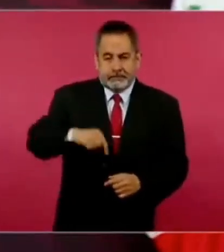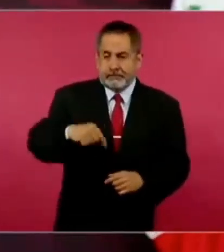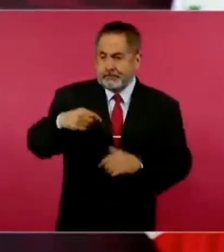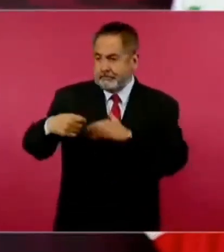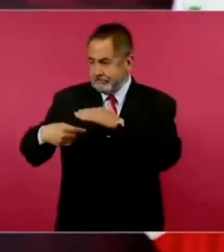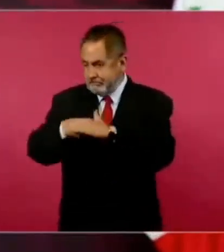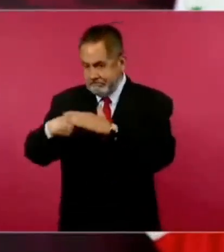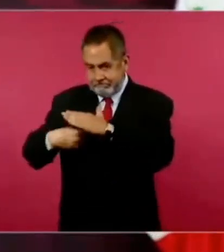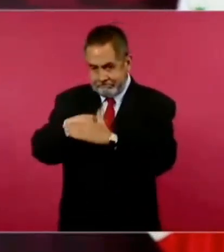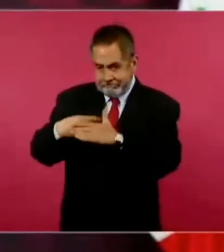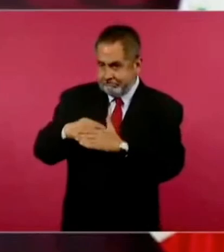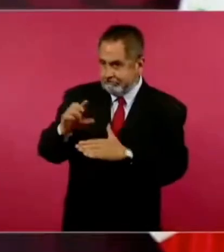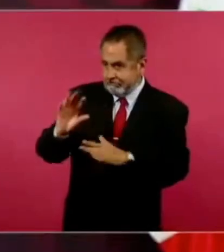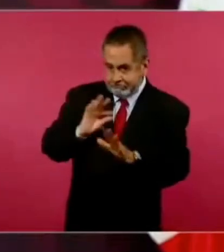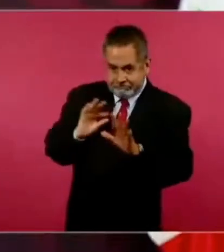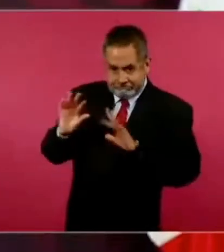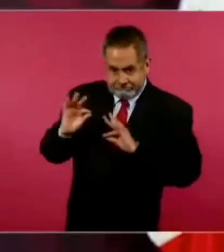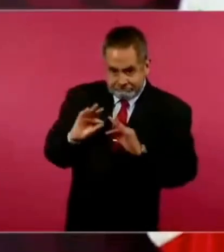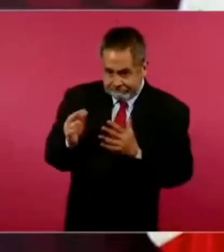país,